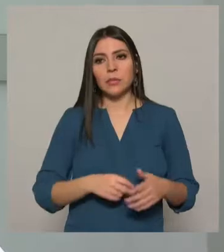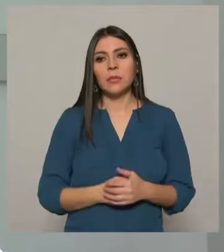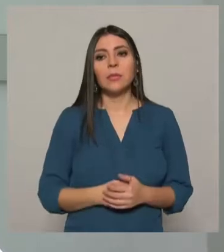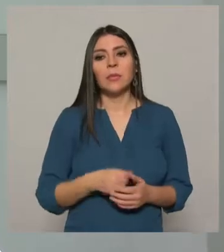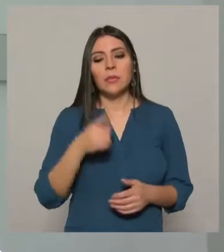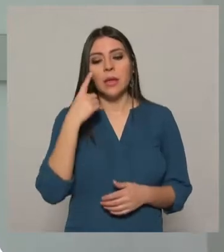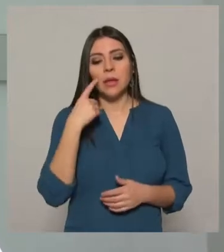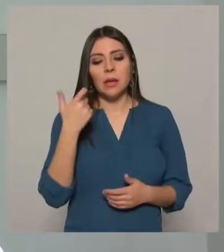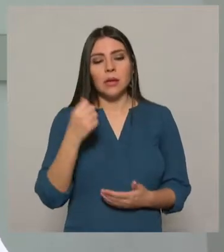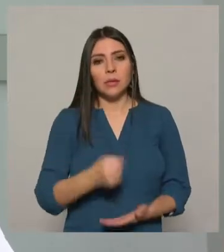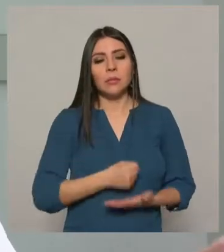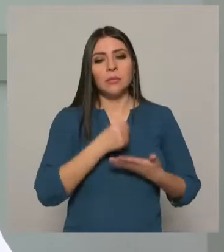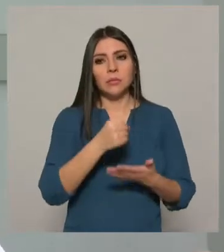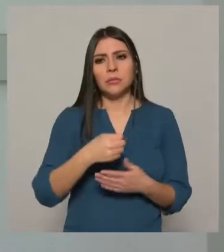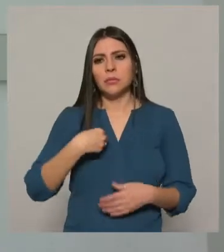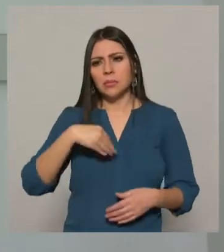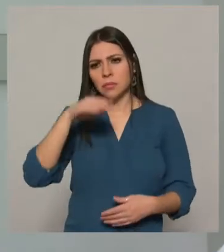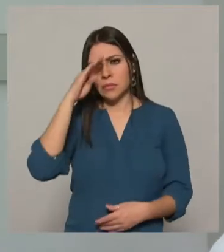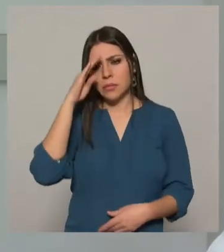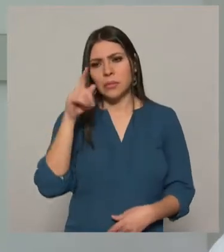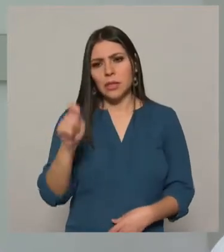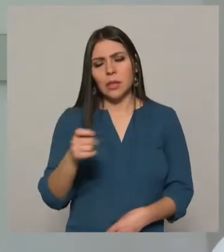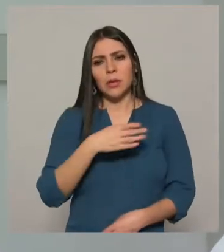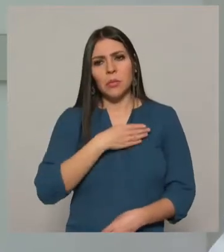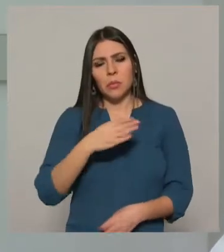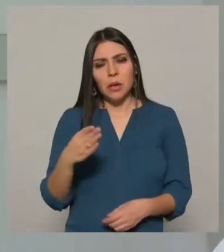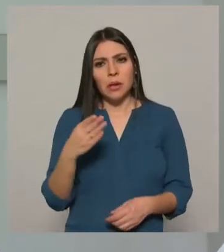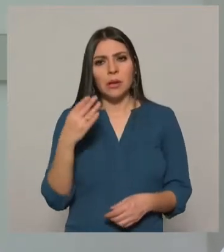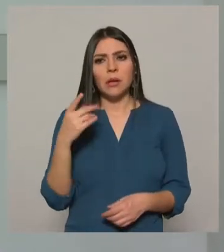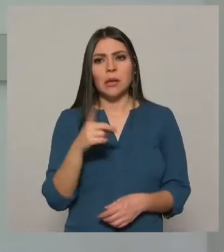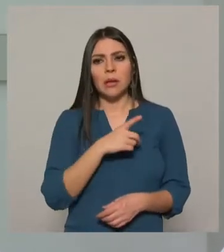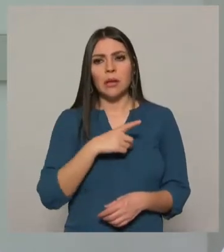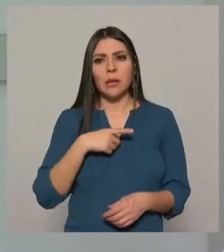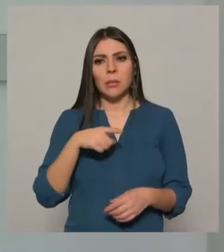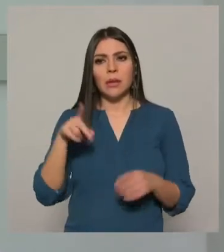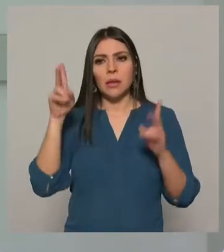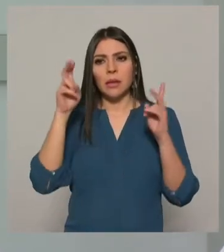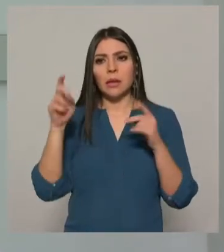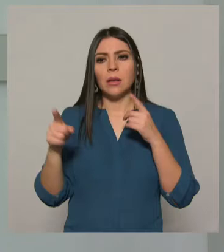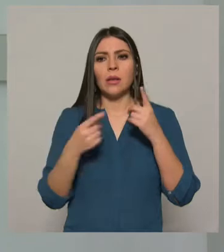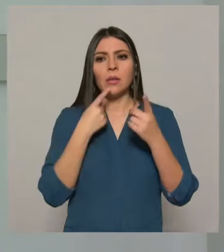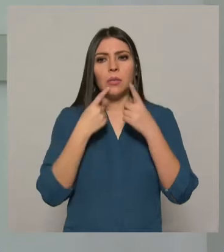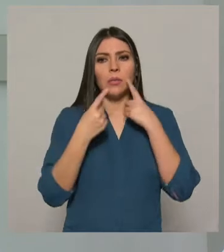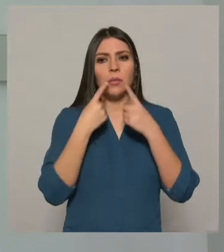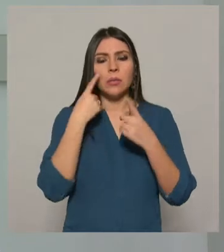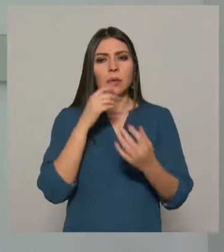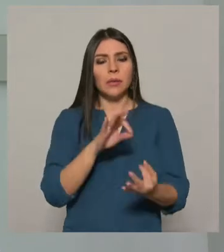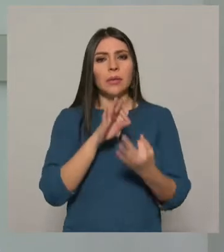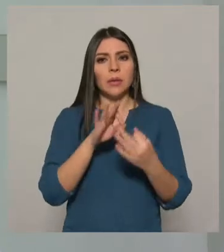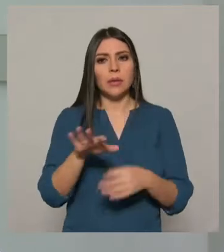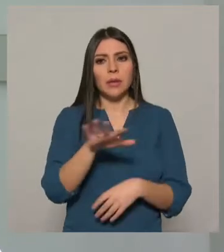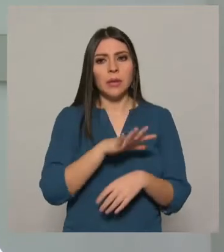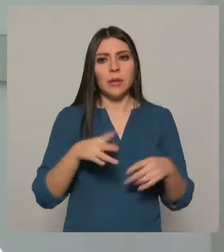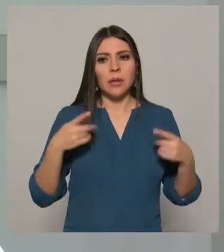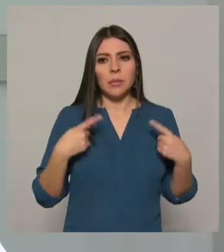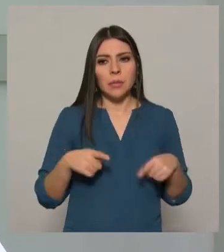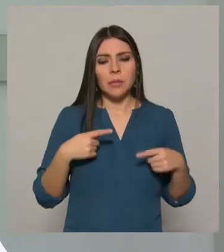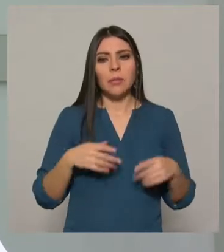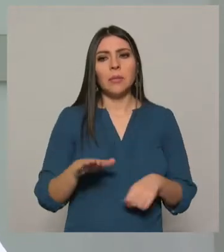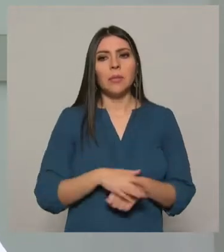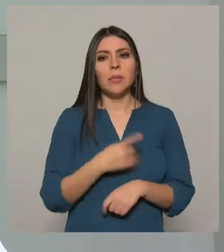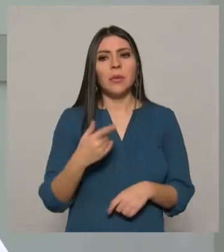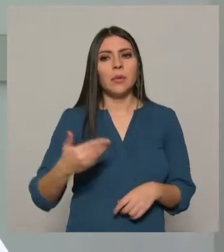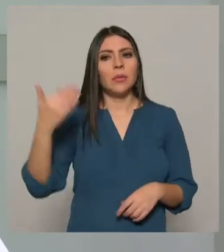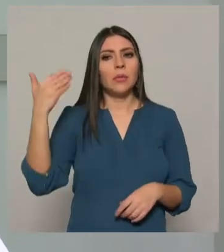asignar presupuesto. A mí me parece que es muy oportuno y muy bueno que debatamos estos temas de cara a la ciudadanía, porque además,